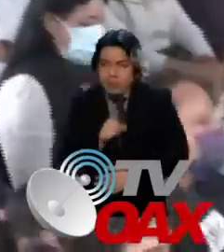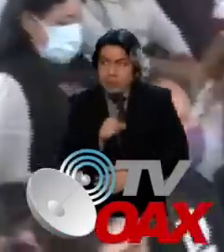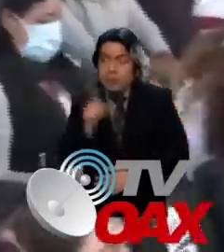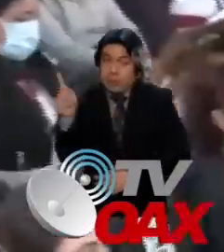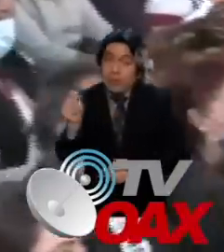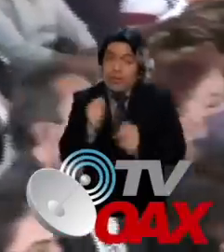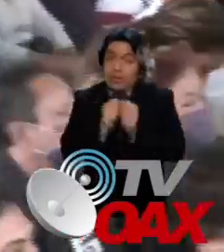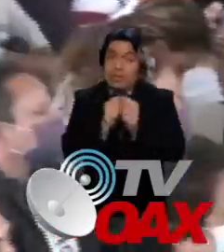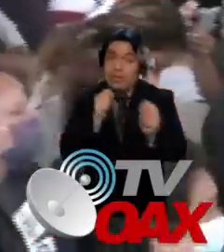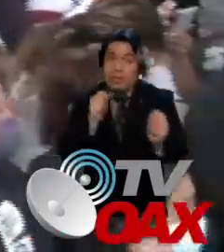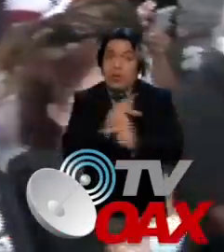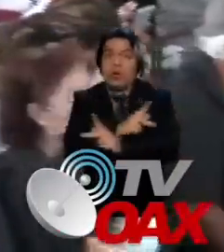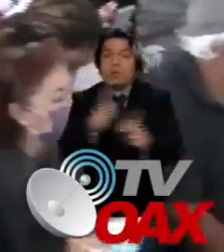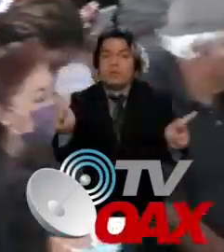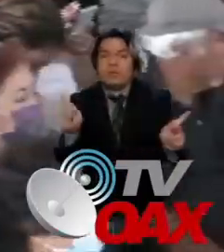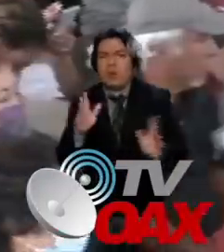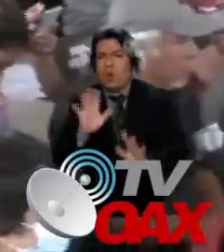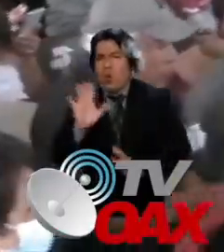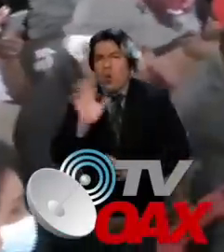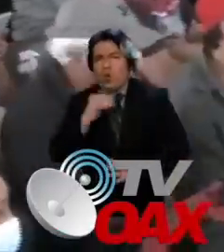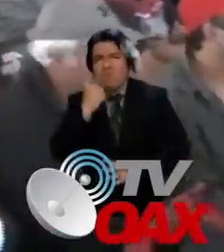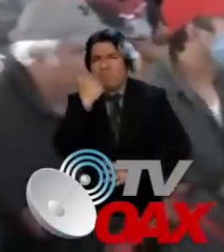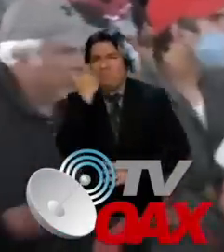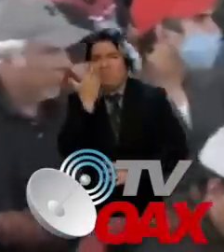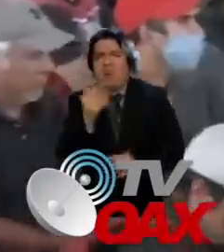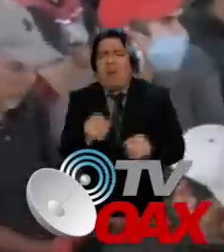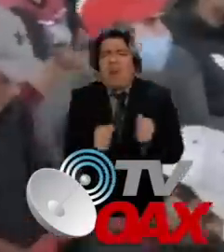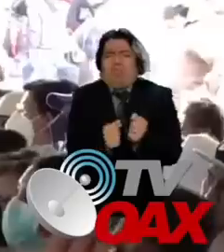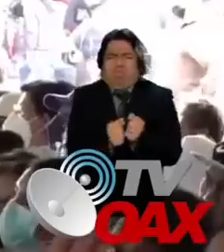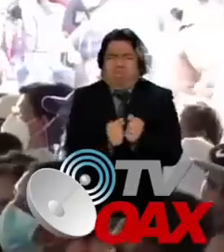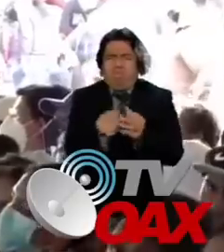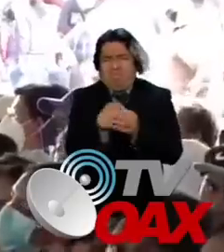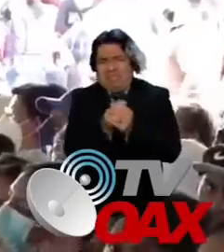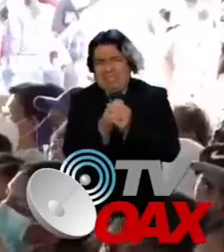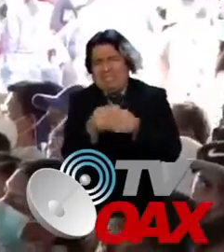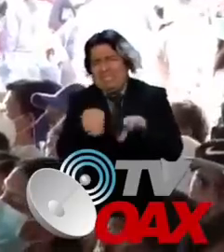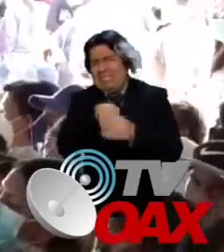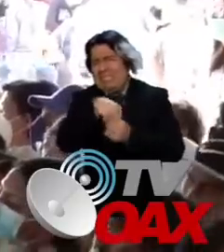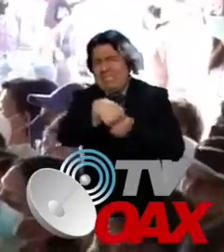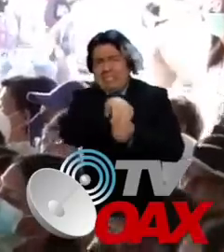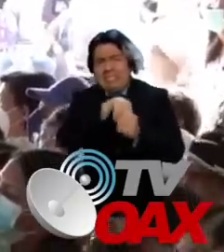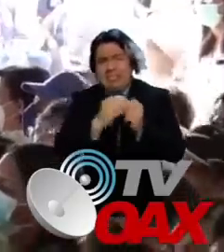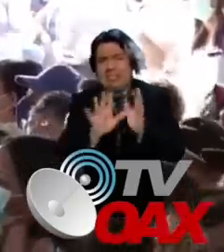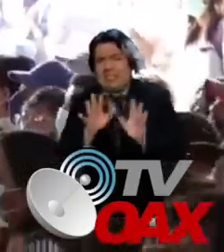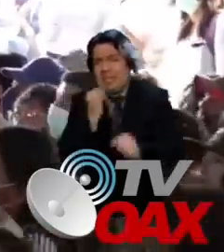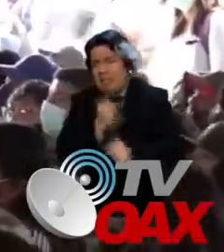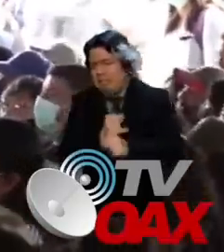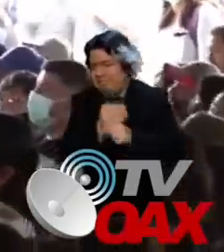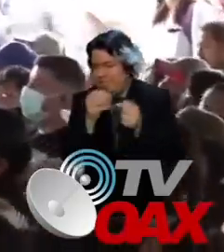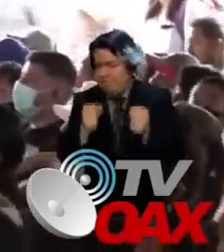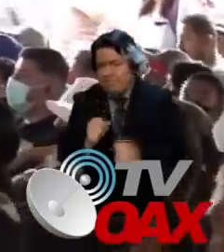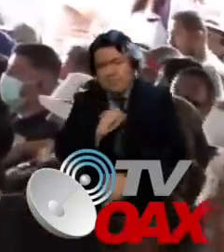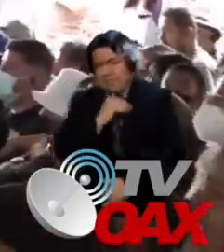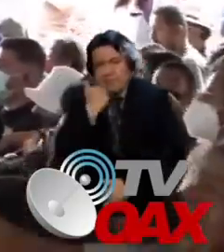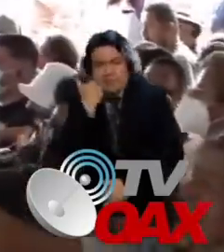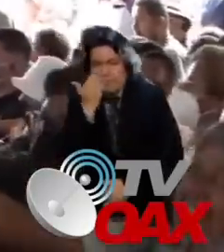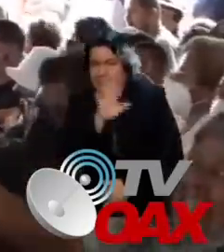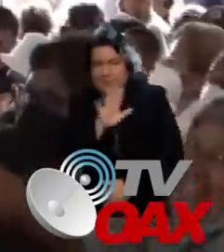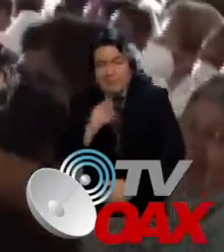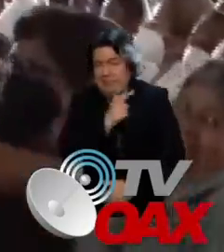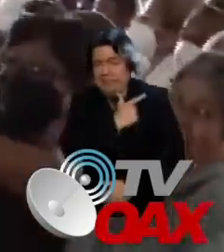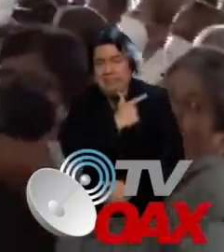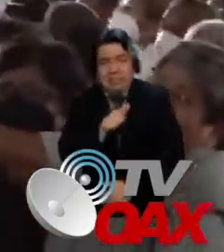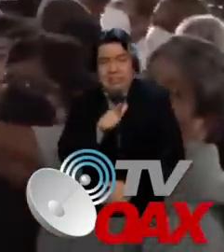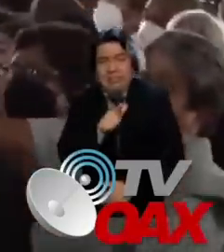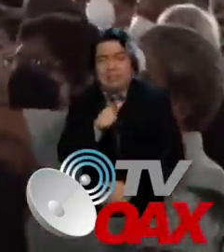público, nadie quiere viajar incómodo, inseguro, apretujado. Por